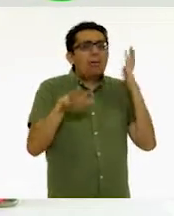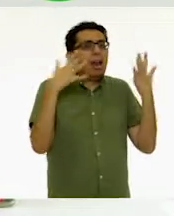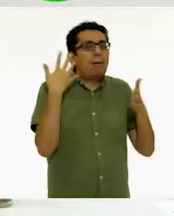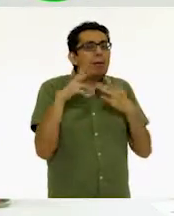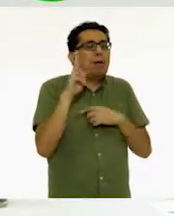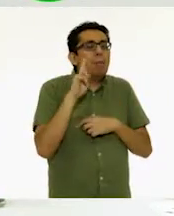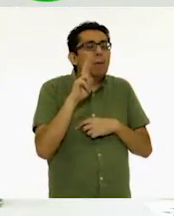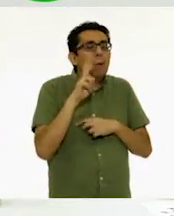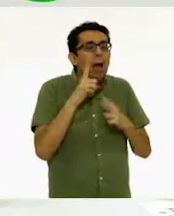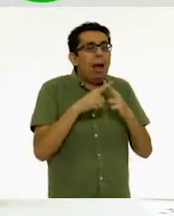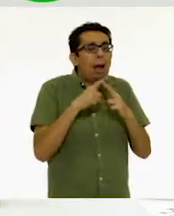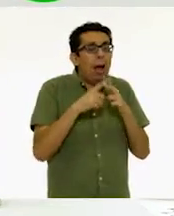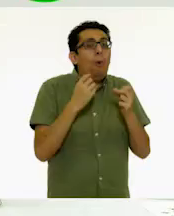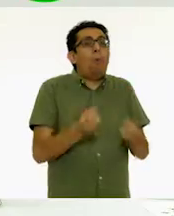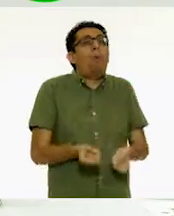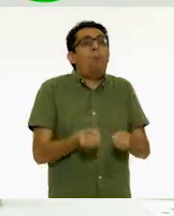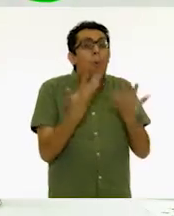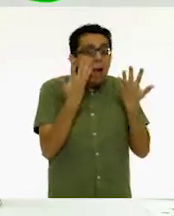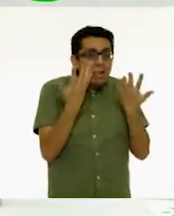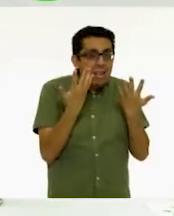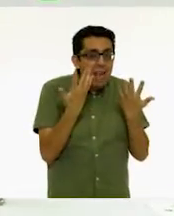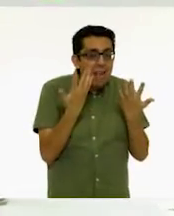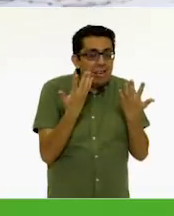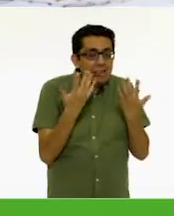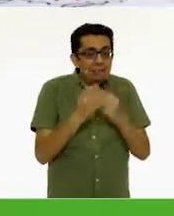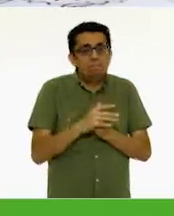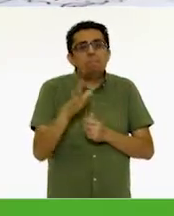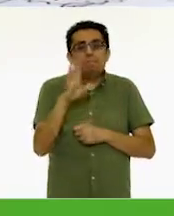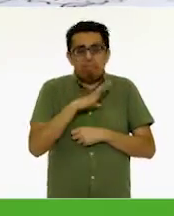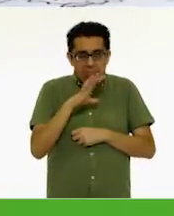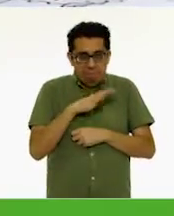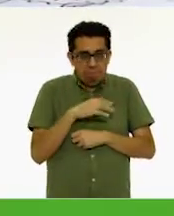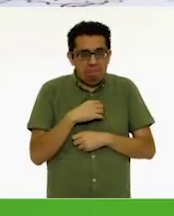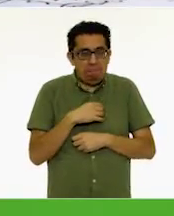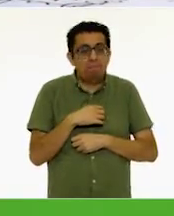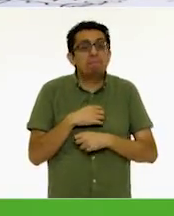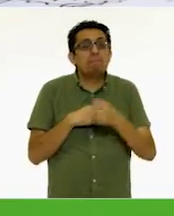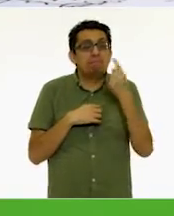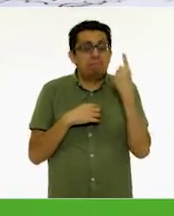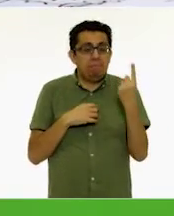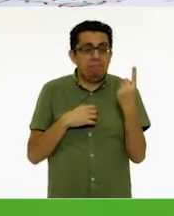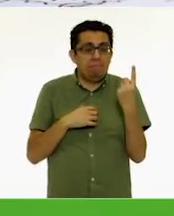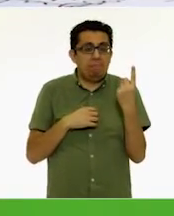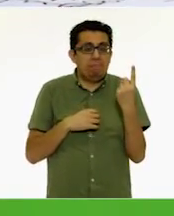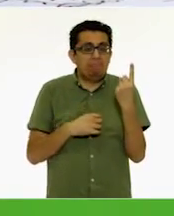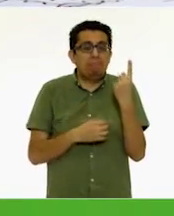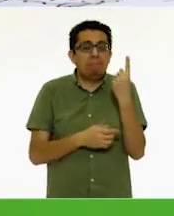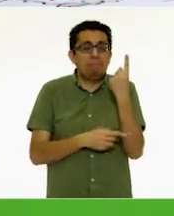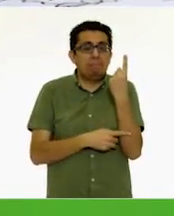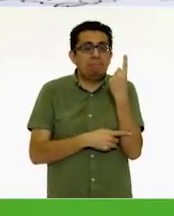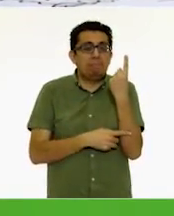chun. A contar, traviesos. Y tenemos una,